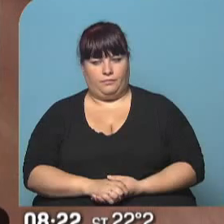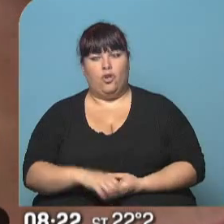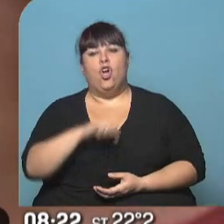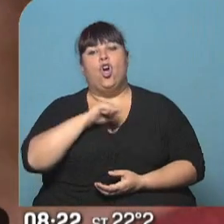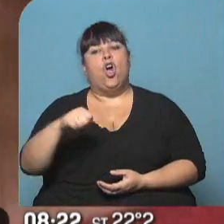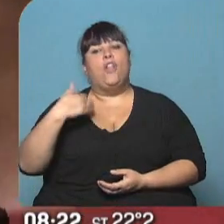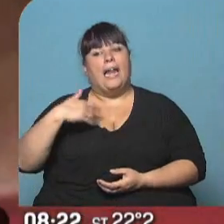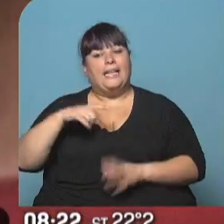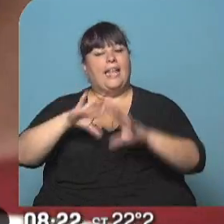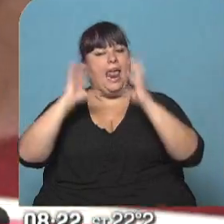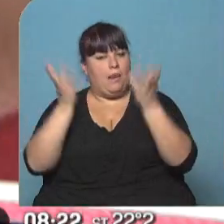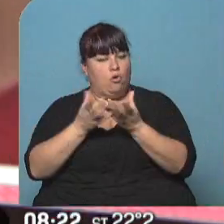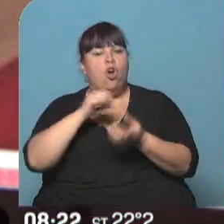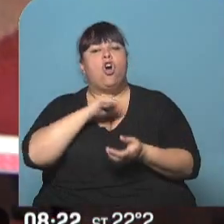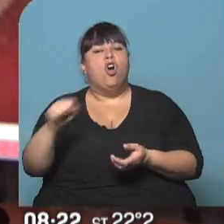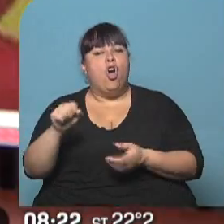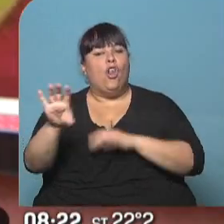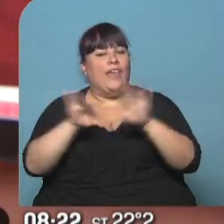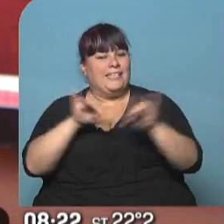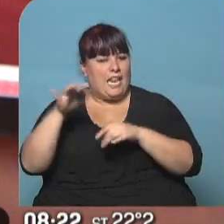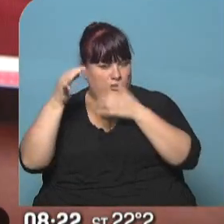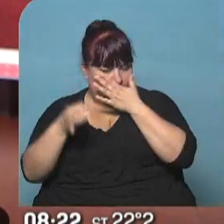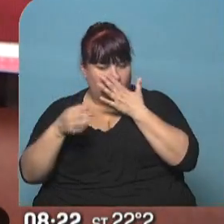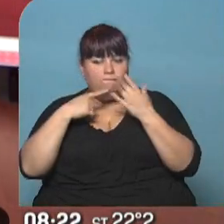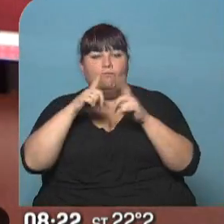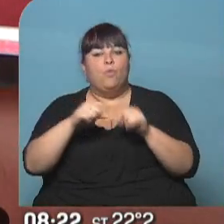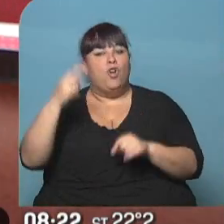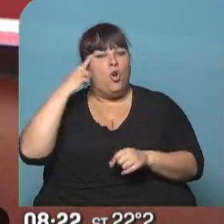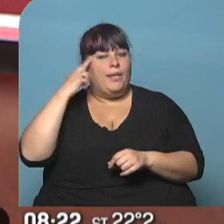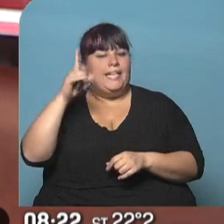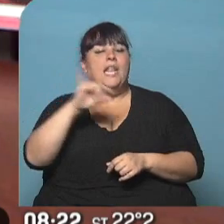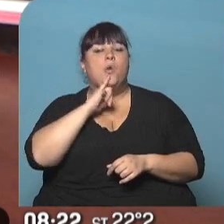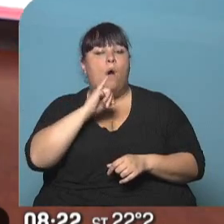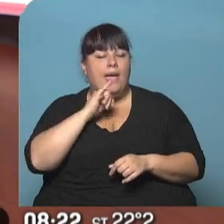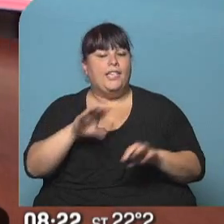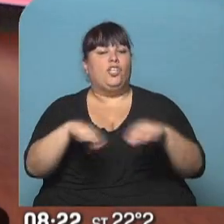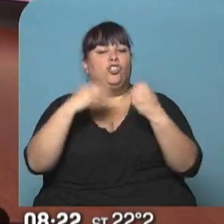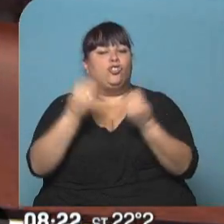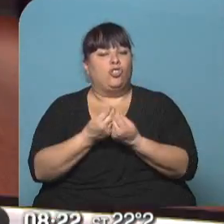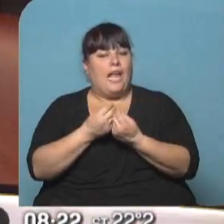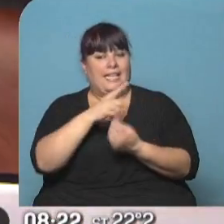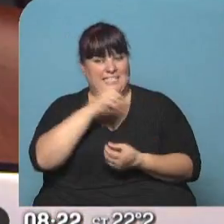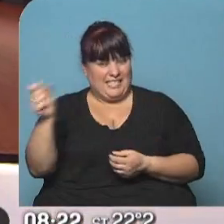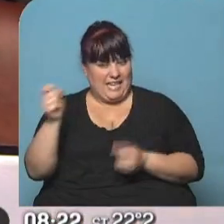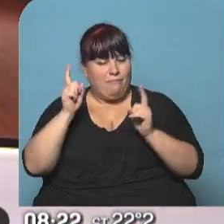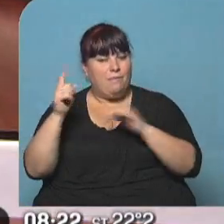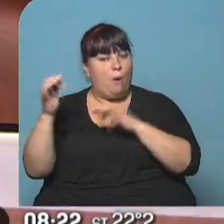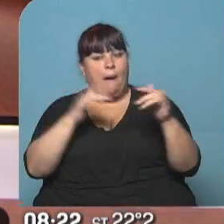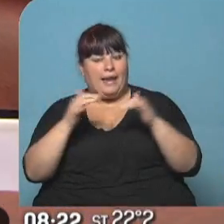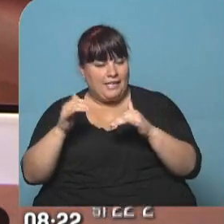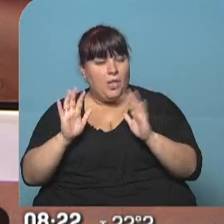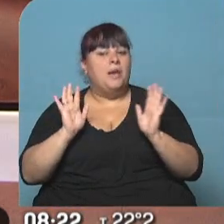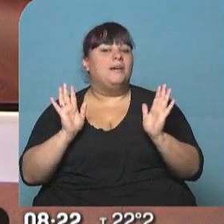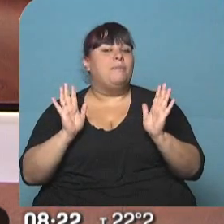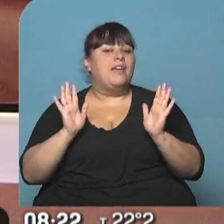Goles argentinos por el mundo, goles de selección. Con el número 99 de Higuaín, que hizo el número 100 en el mismo partido,